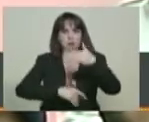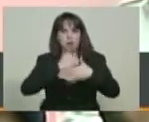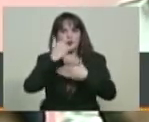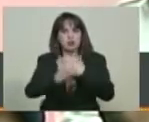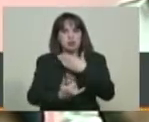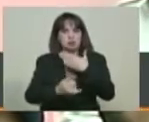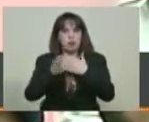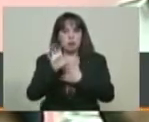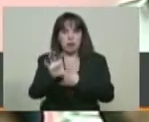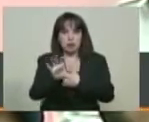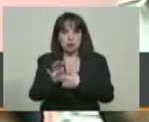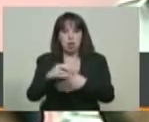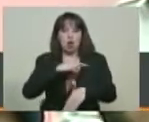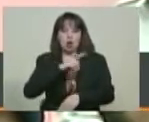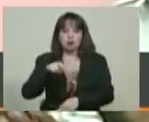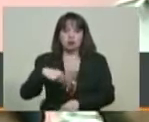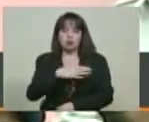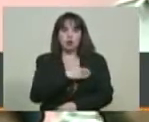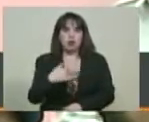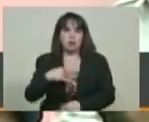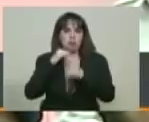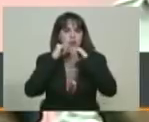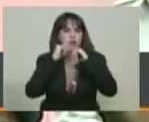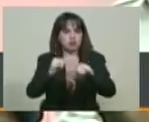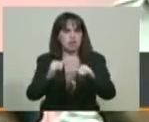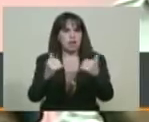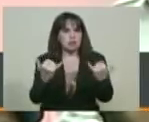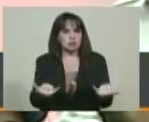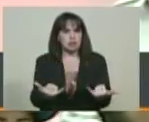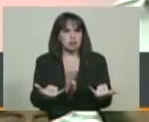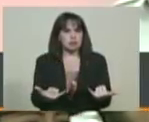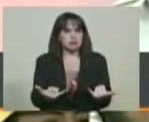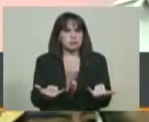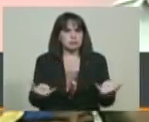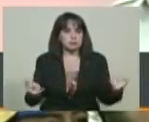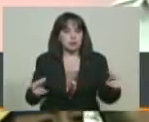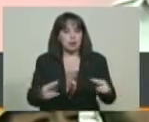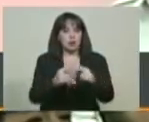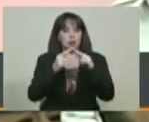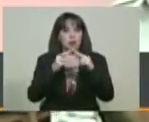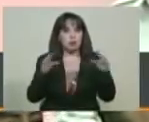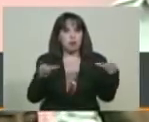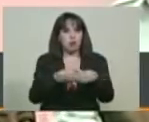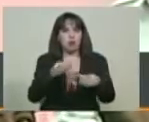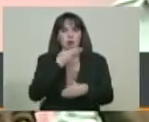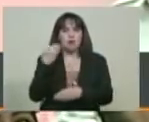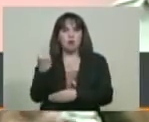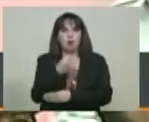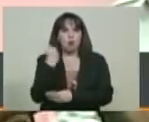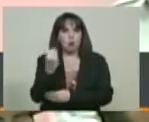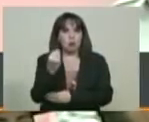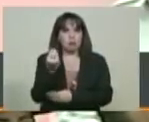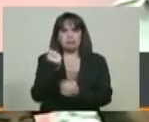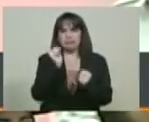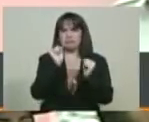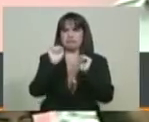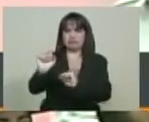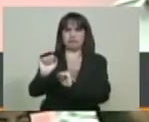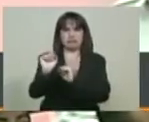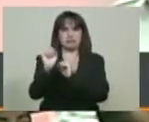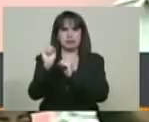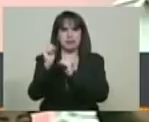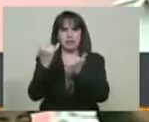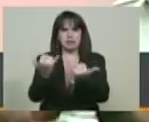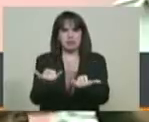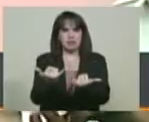nosotros denunciar desde esta plenaria, este encuentro de la juventud, y repudiar de manera